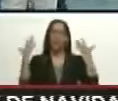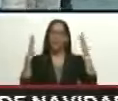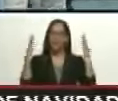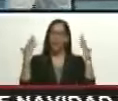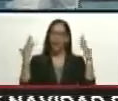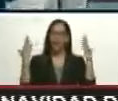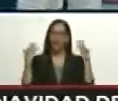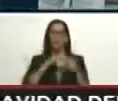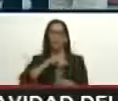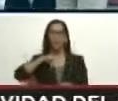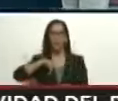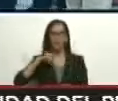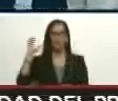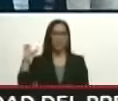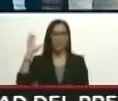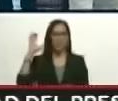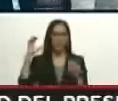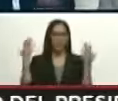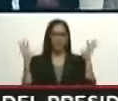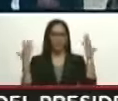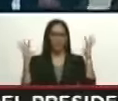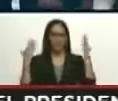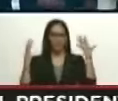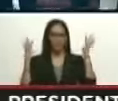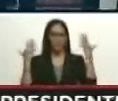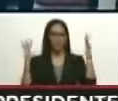de nuestra patria.